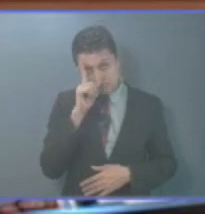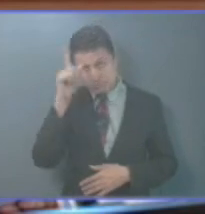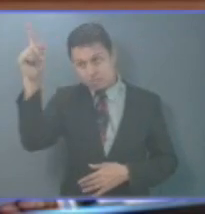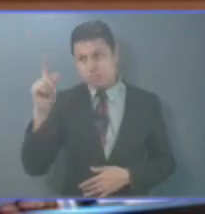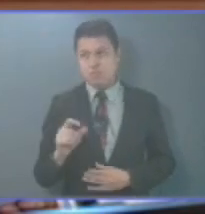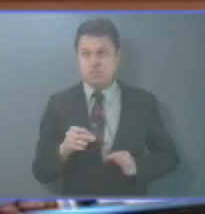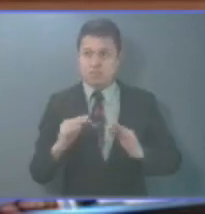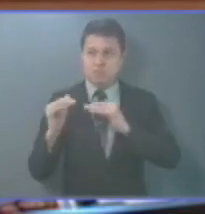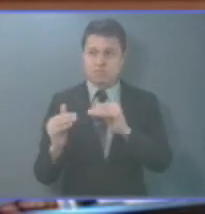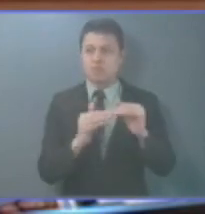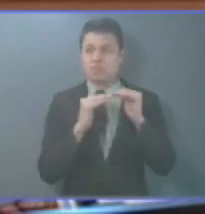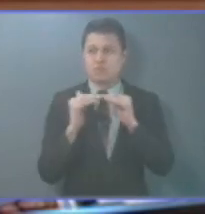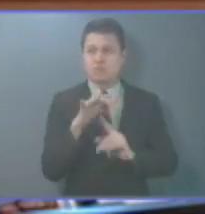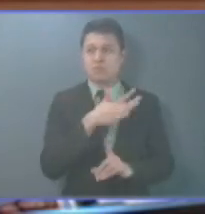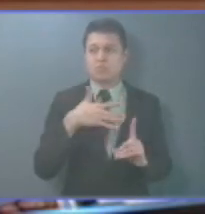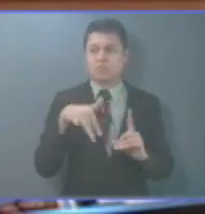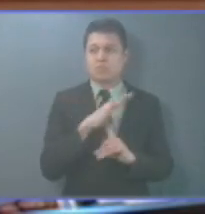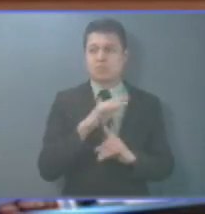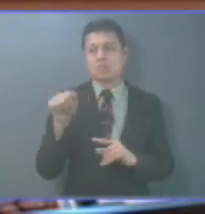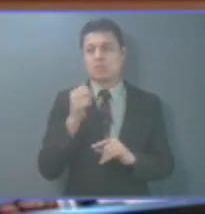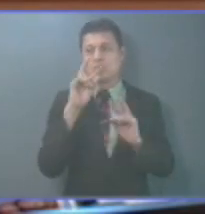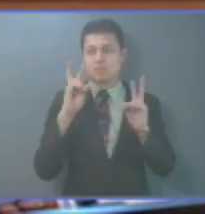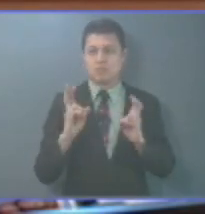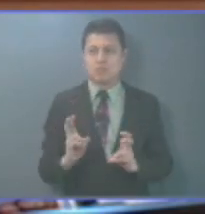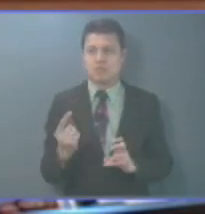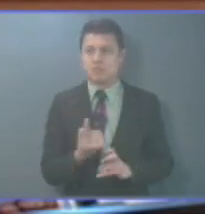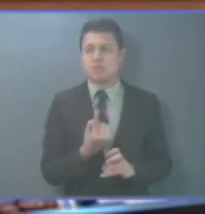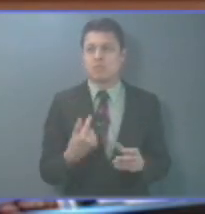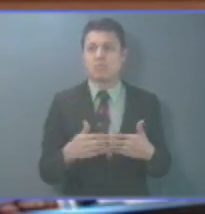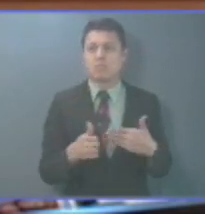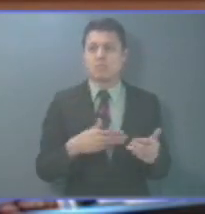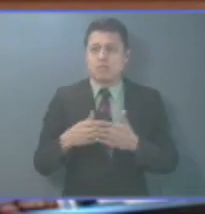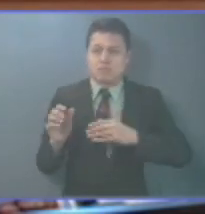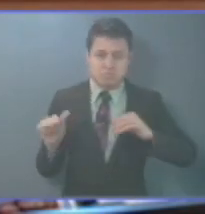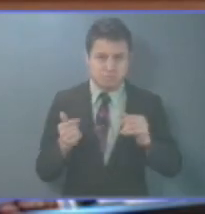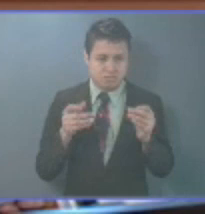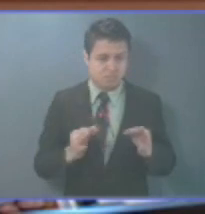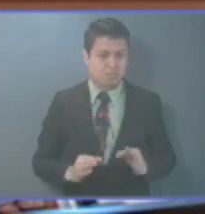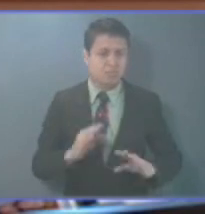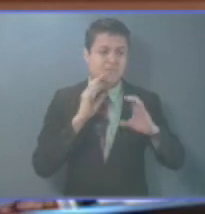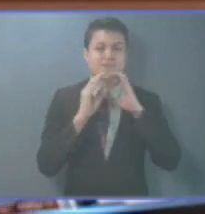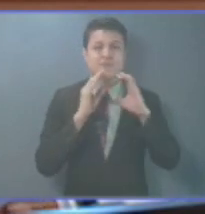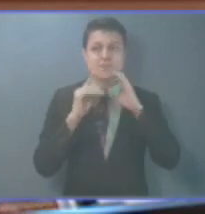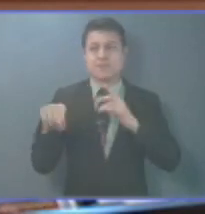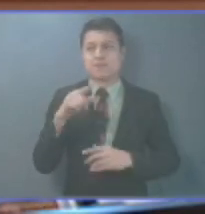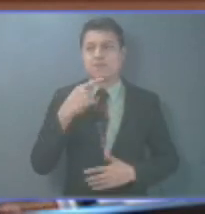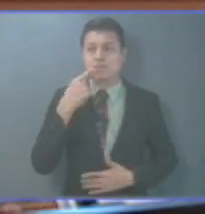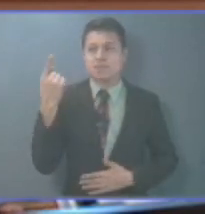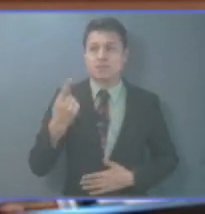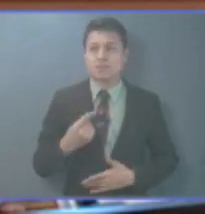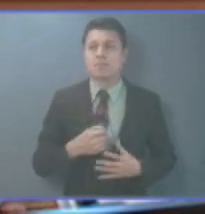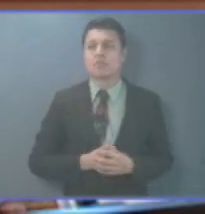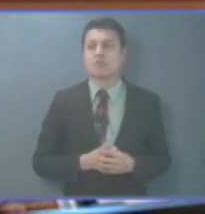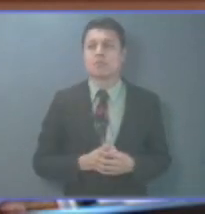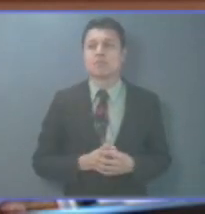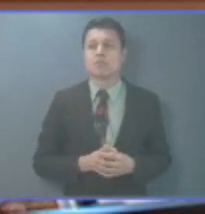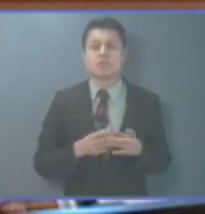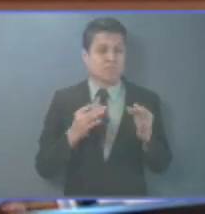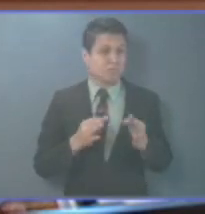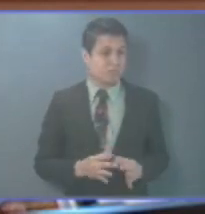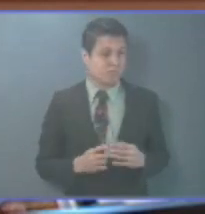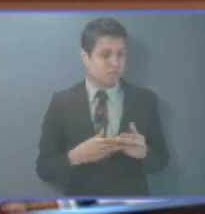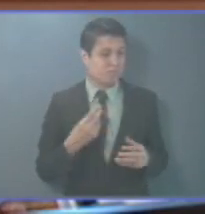en igualdad de condiciones con las demás y mediante cualquier forma de comunicación que elijan. Formatos